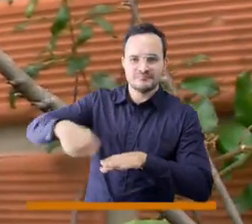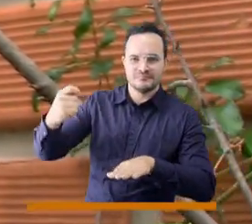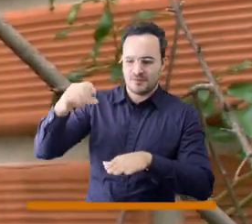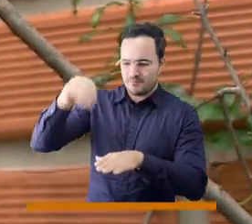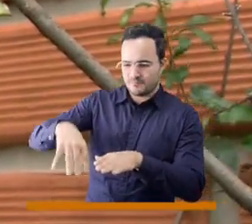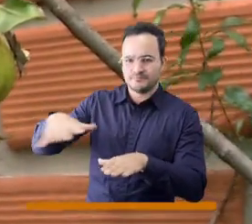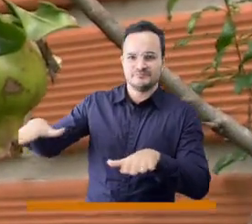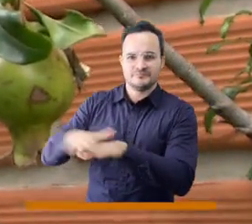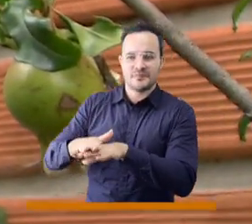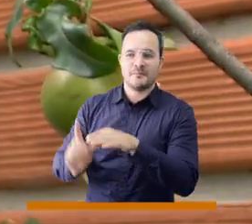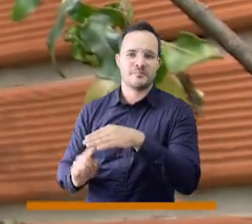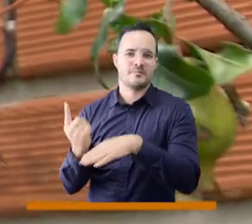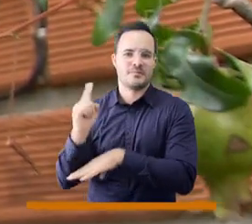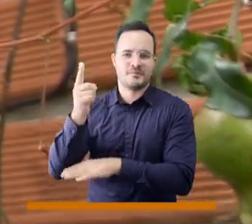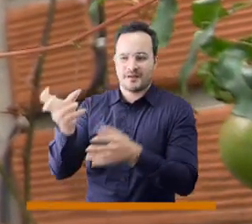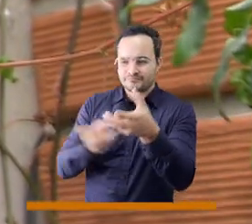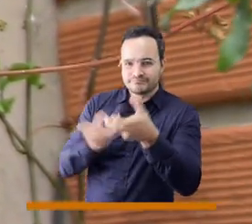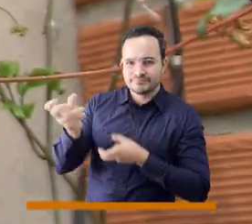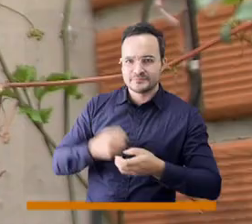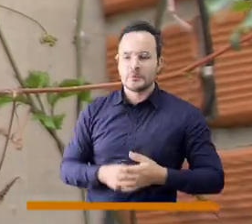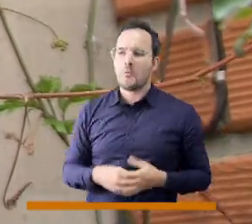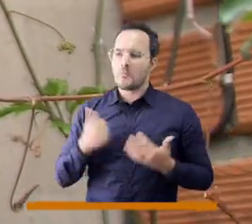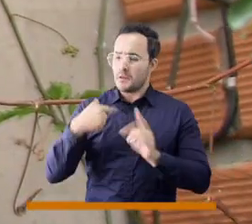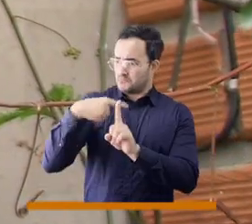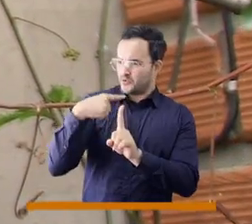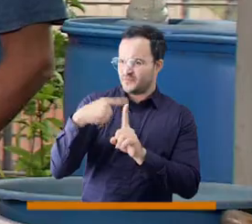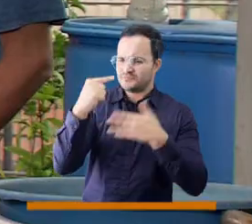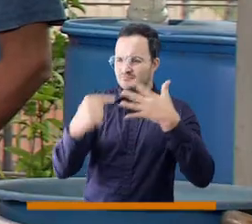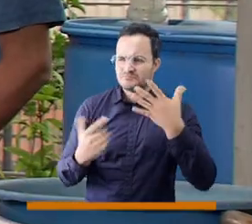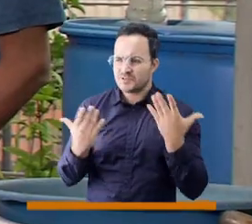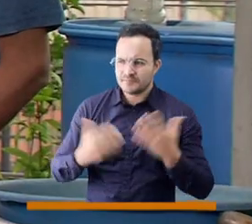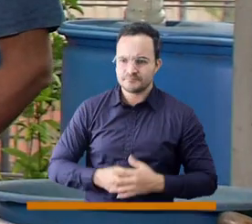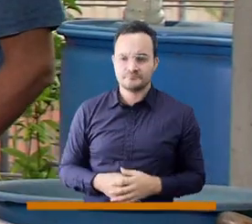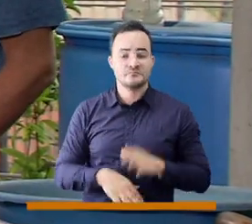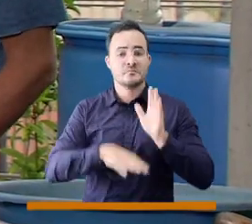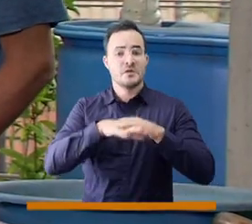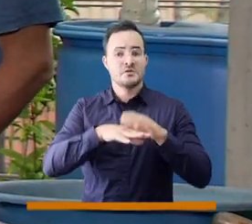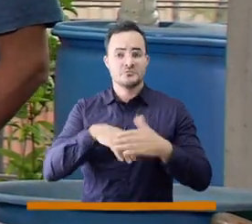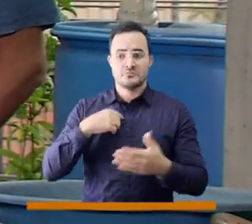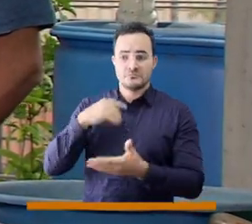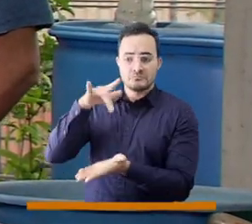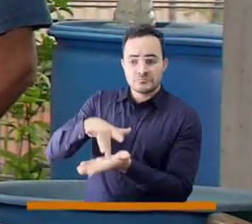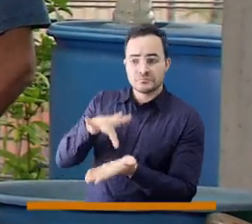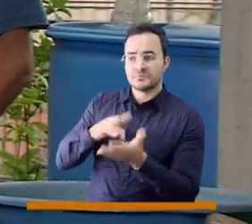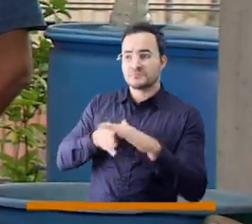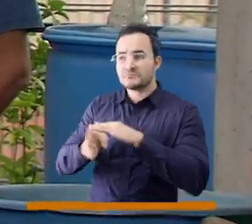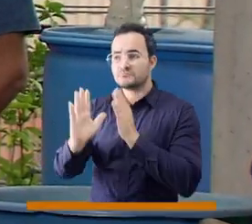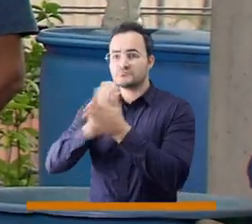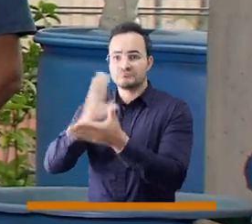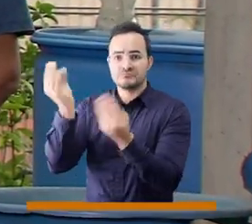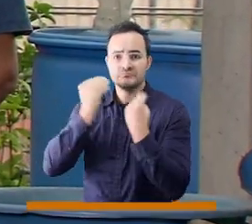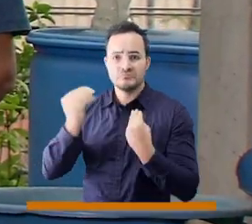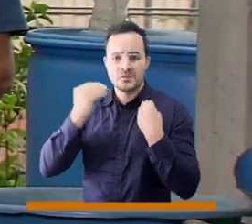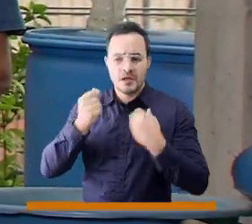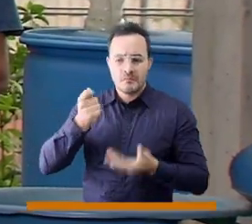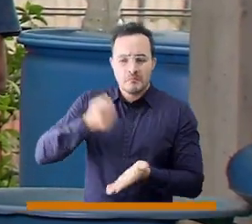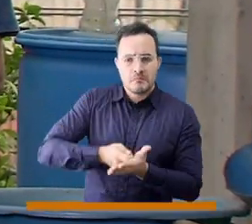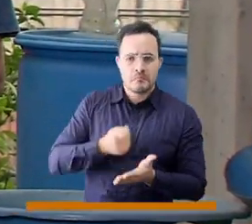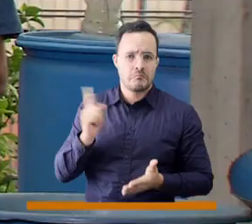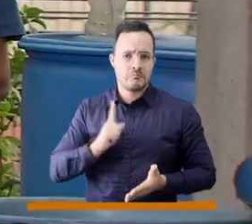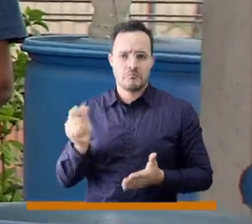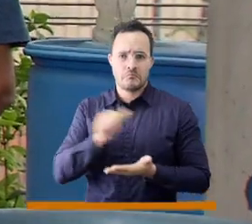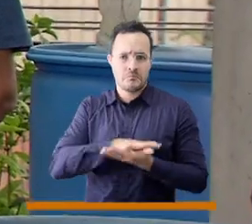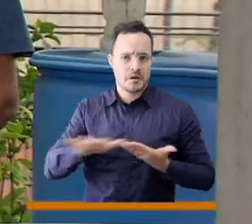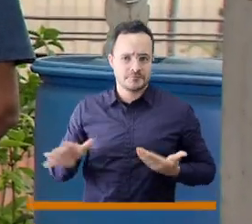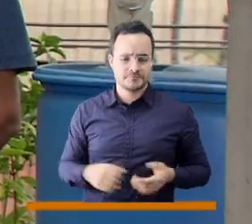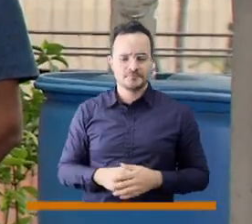tiene ambientales y además si tiene algún costo? No, el venir al aula no tiene ningún costo. ¿Qué